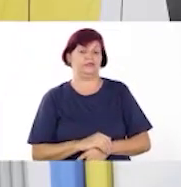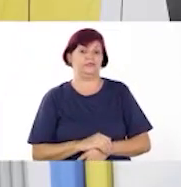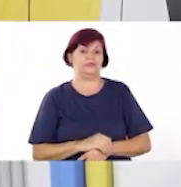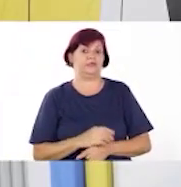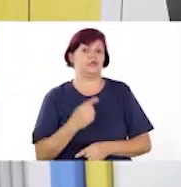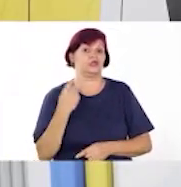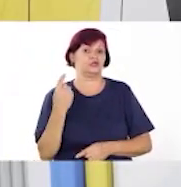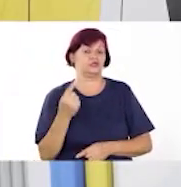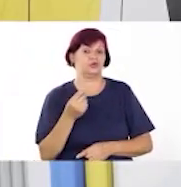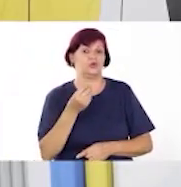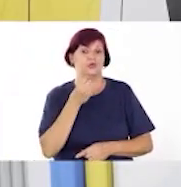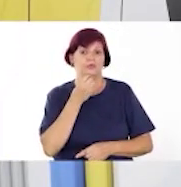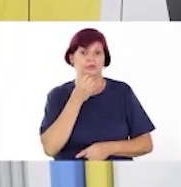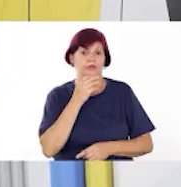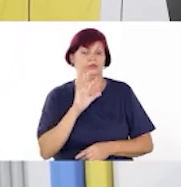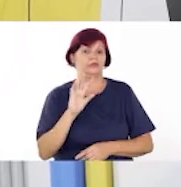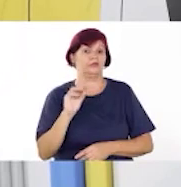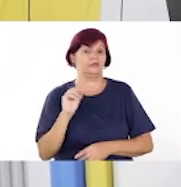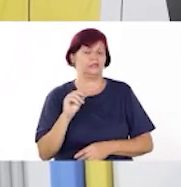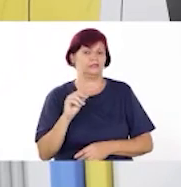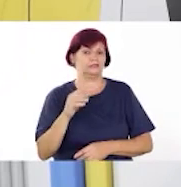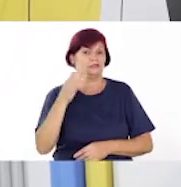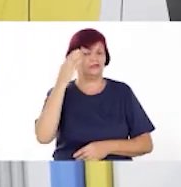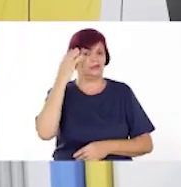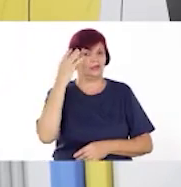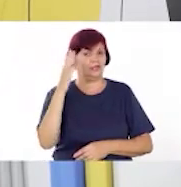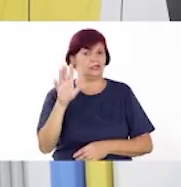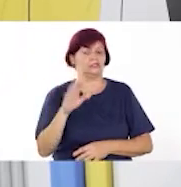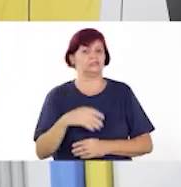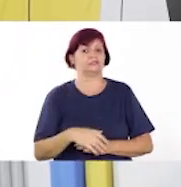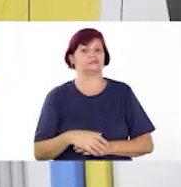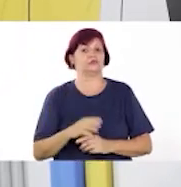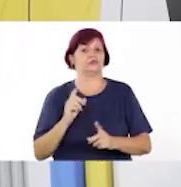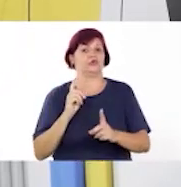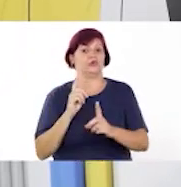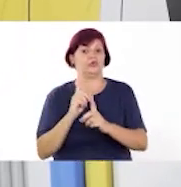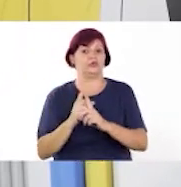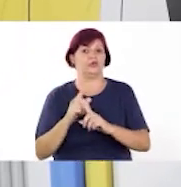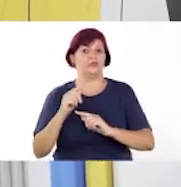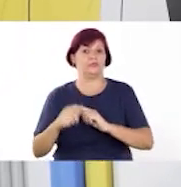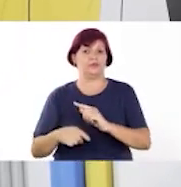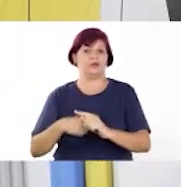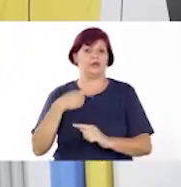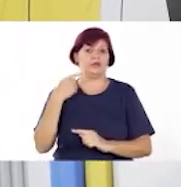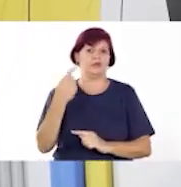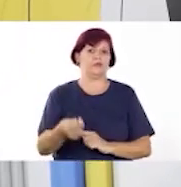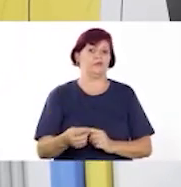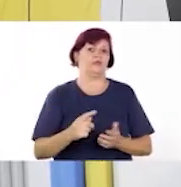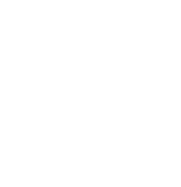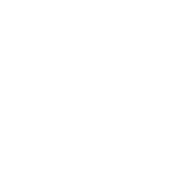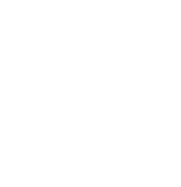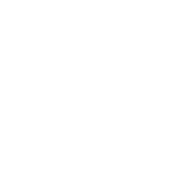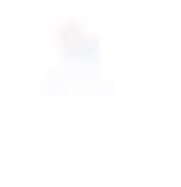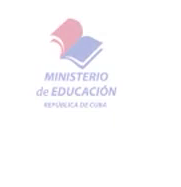y solo me resta desearles éxitos y nos encontraremos en la próxima semana.